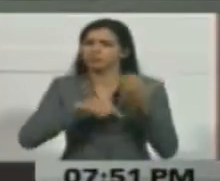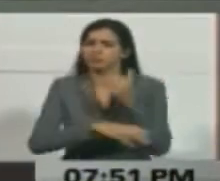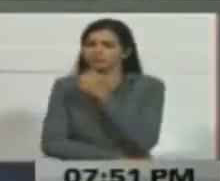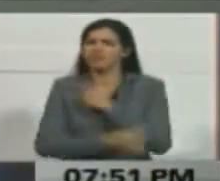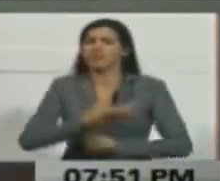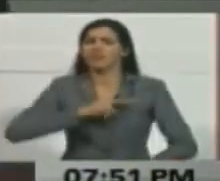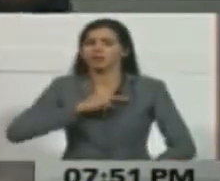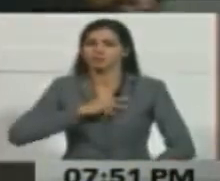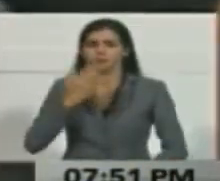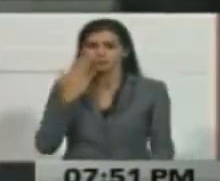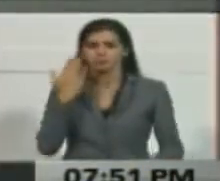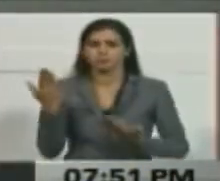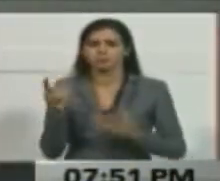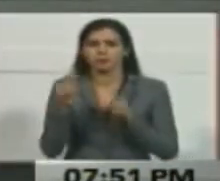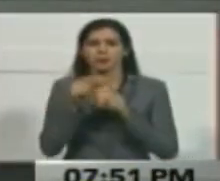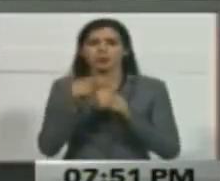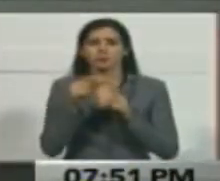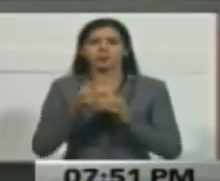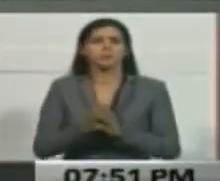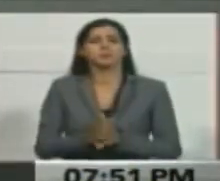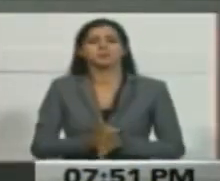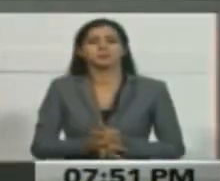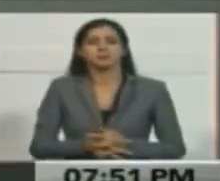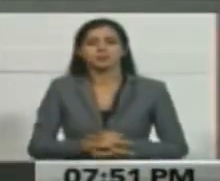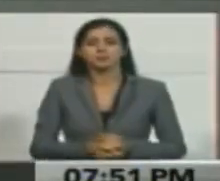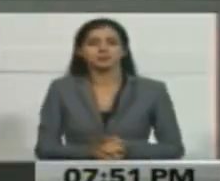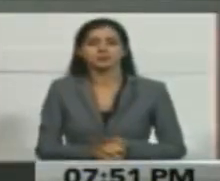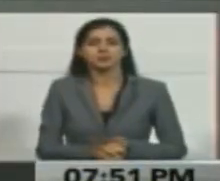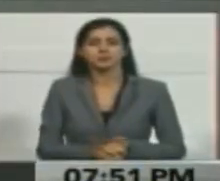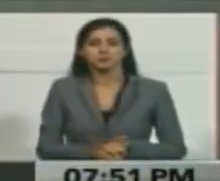vean y escuchen ustedes sus palabras.